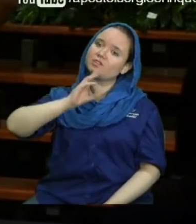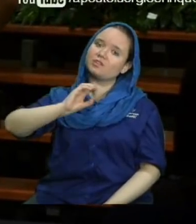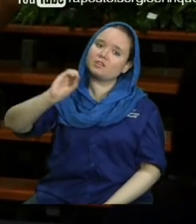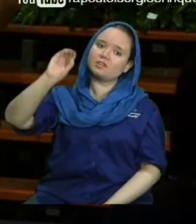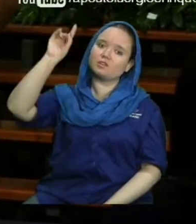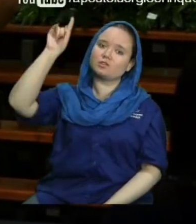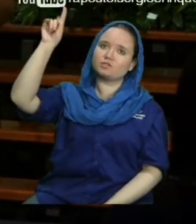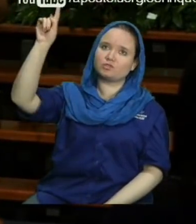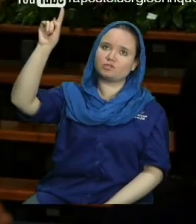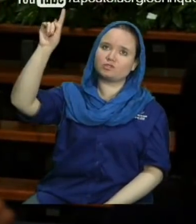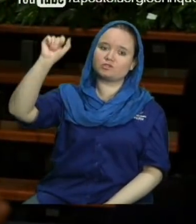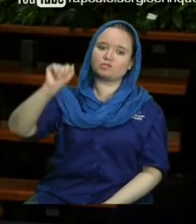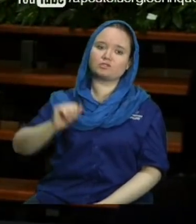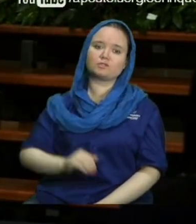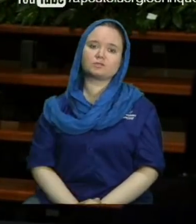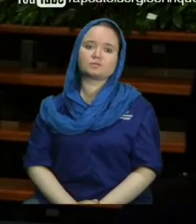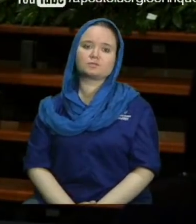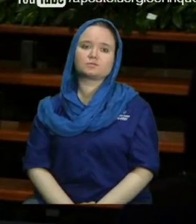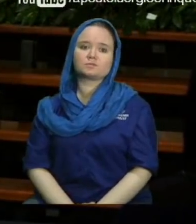Somos los hijos de aquel